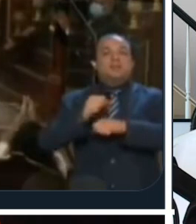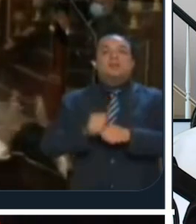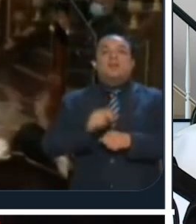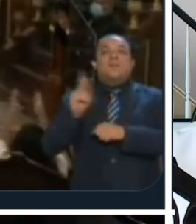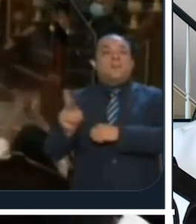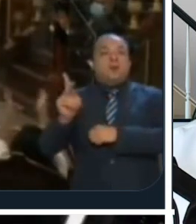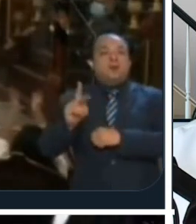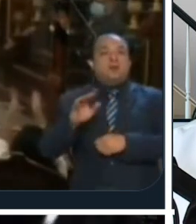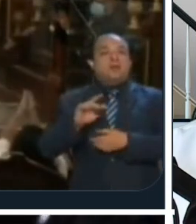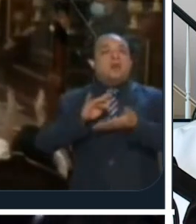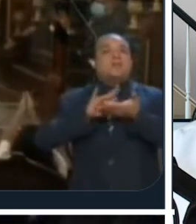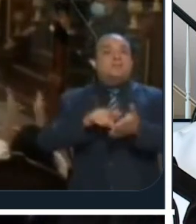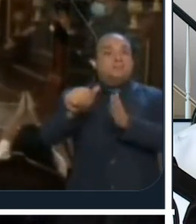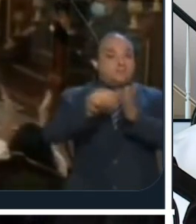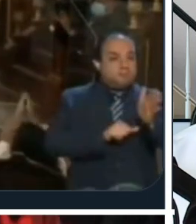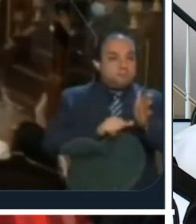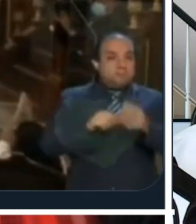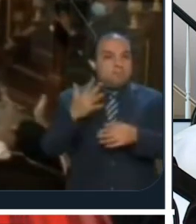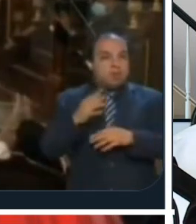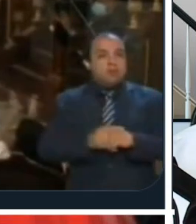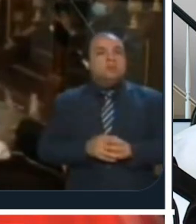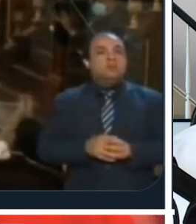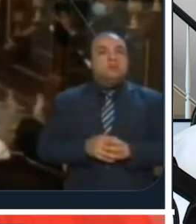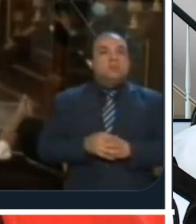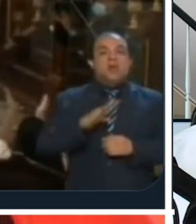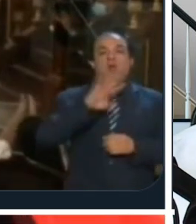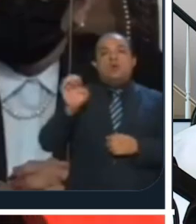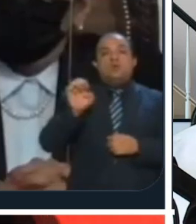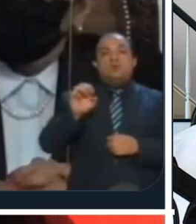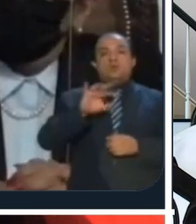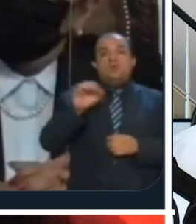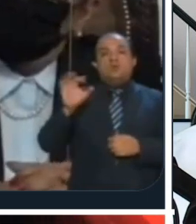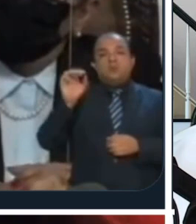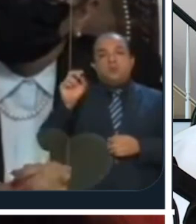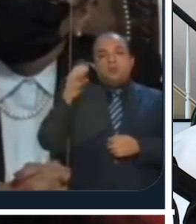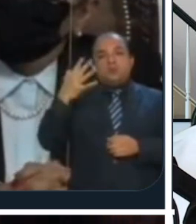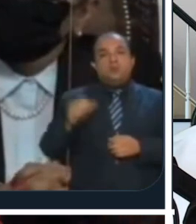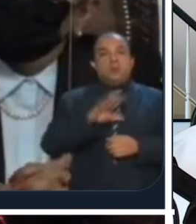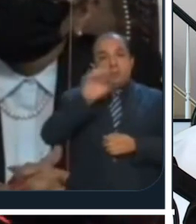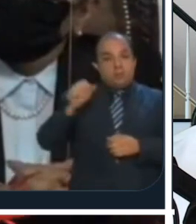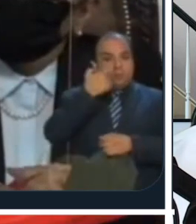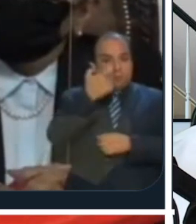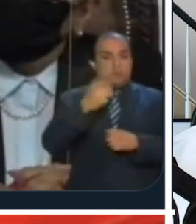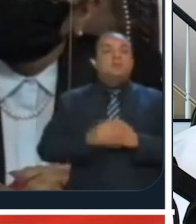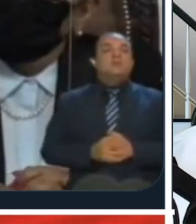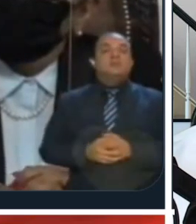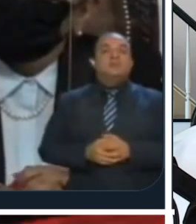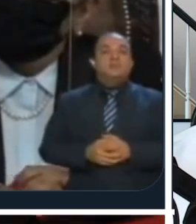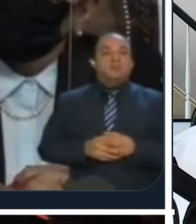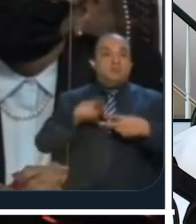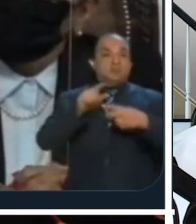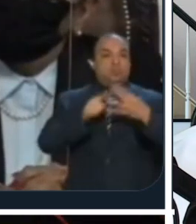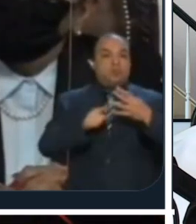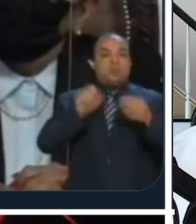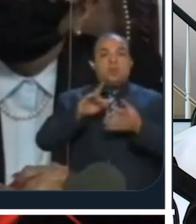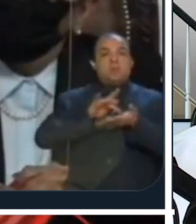incluyen apoyos mensuales de más de 400, 435 y 500 pesos. Además del apoyo